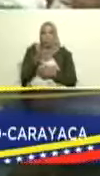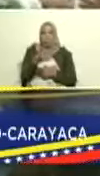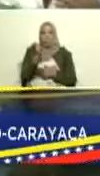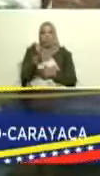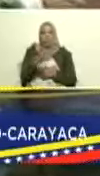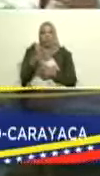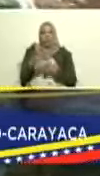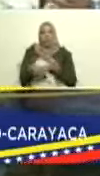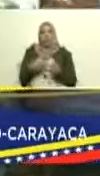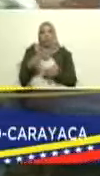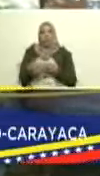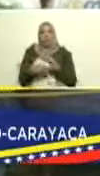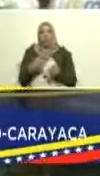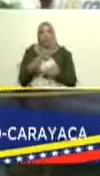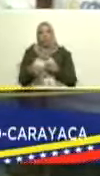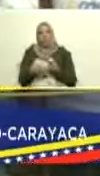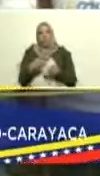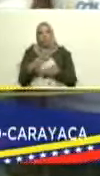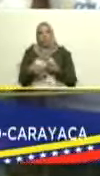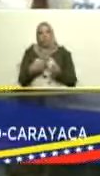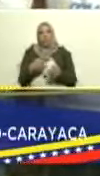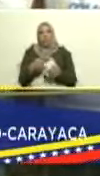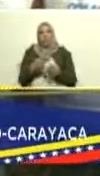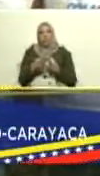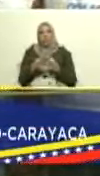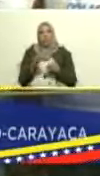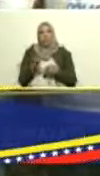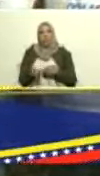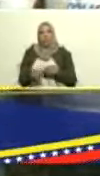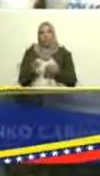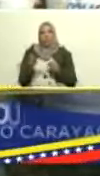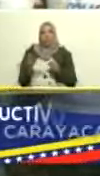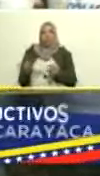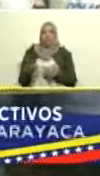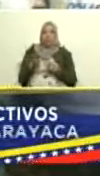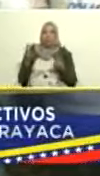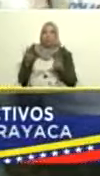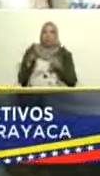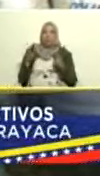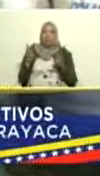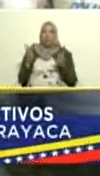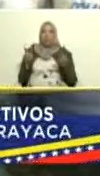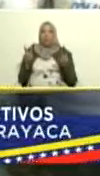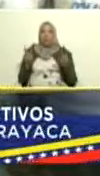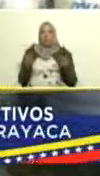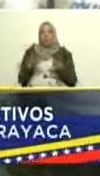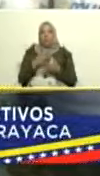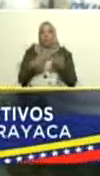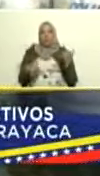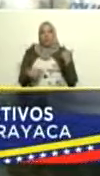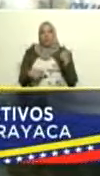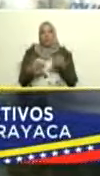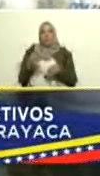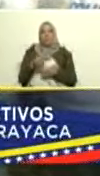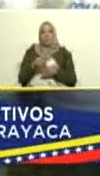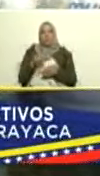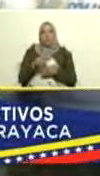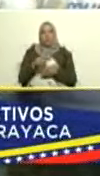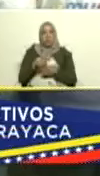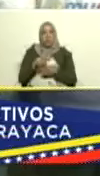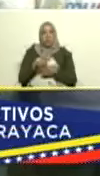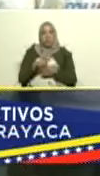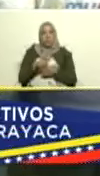perdido proceso revolucionario, y garantizaremos también la victoria de este nuevo año electoral. Desde aquí, pues, le